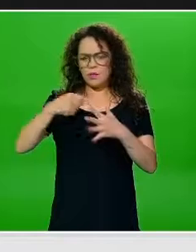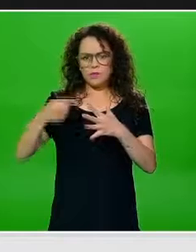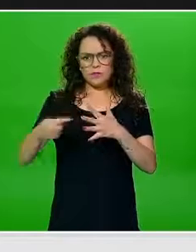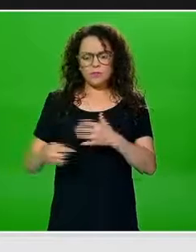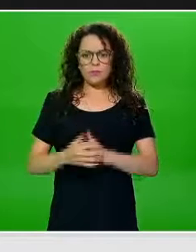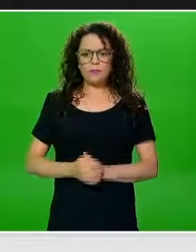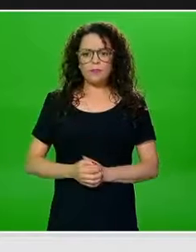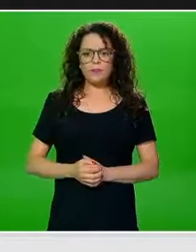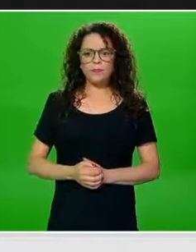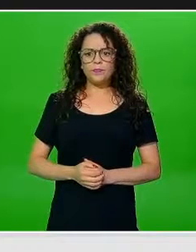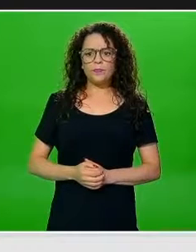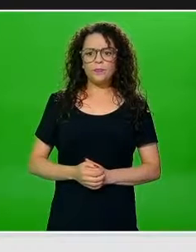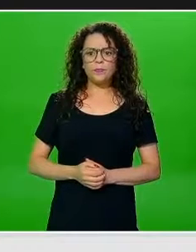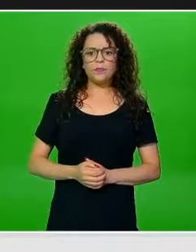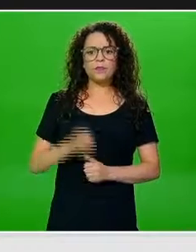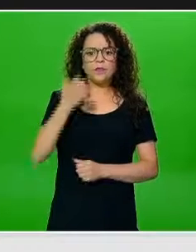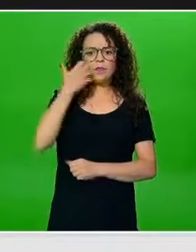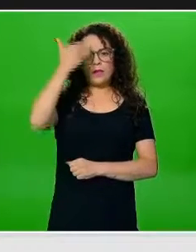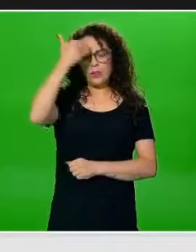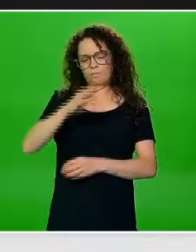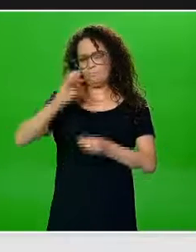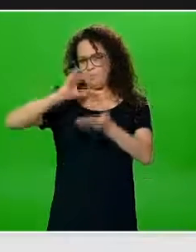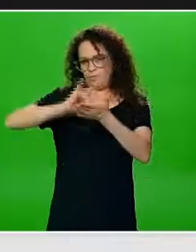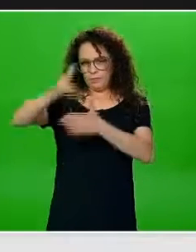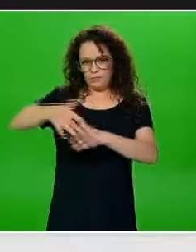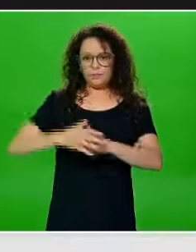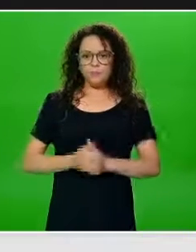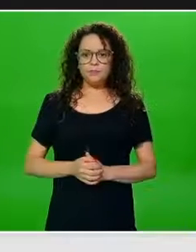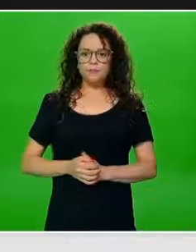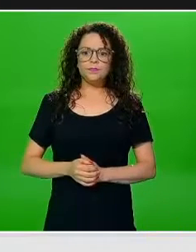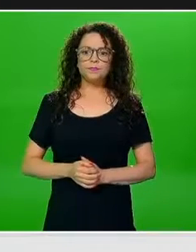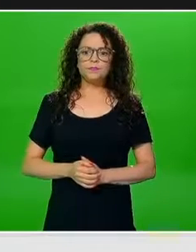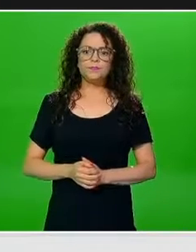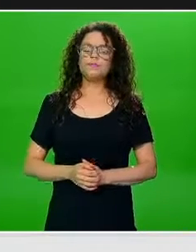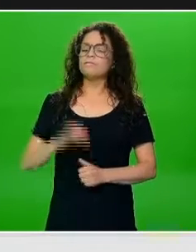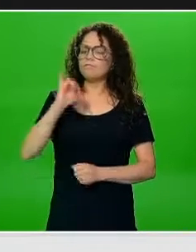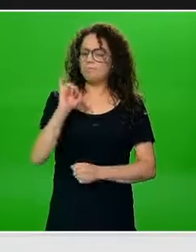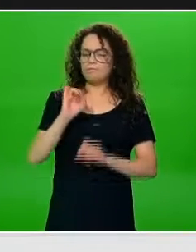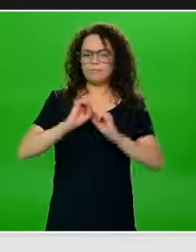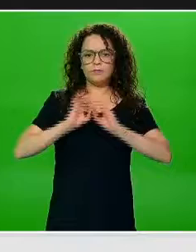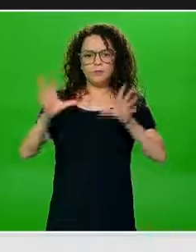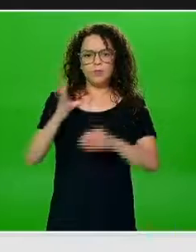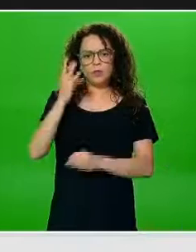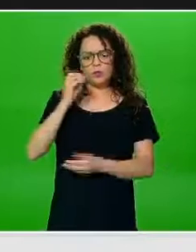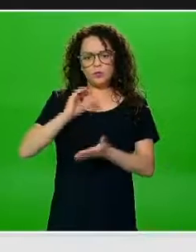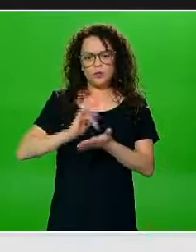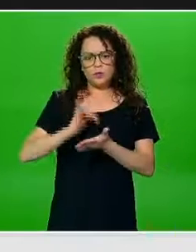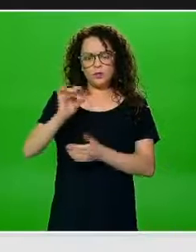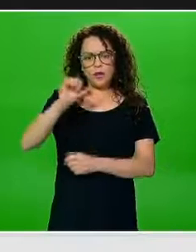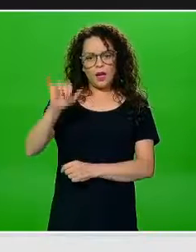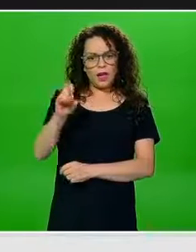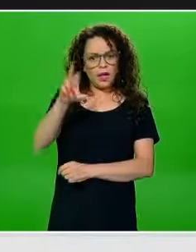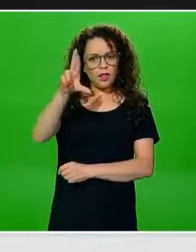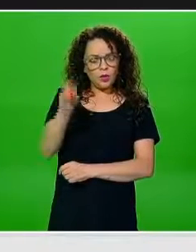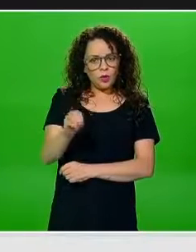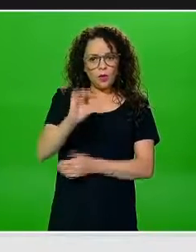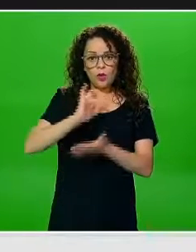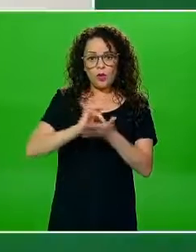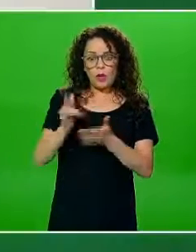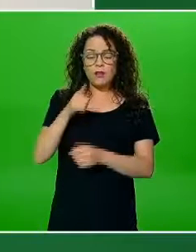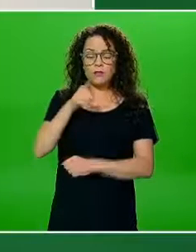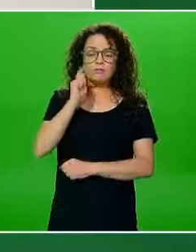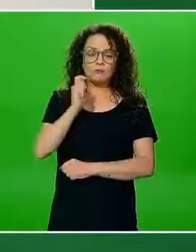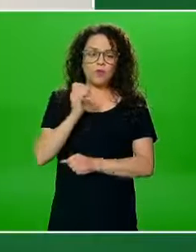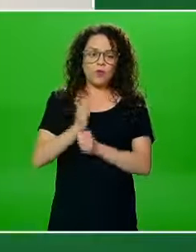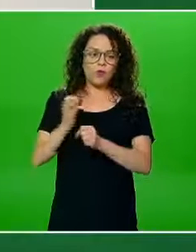ese tipo de preguntas. Muchas gracias. Claro que sí, muchas gracias Alejandro y gracias por la